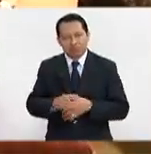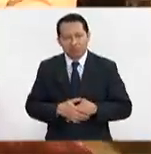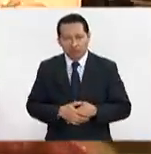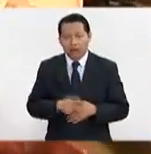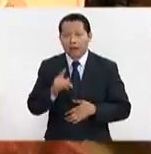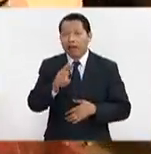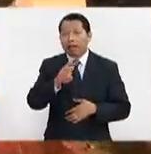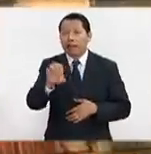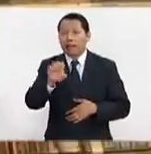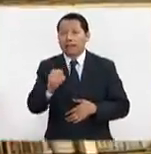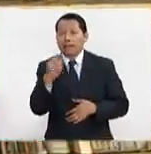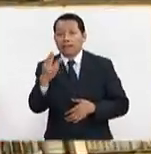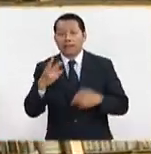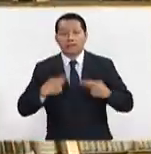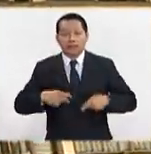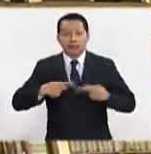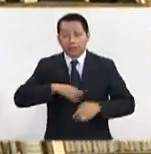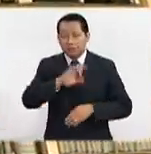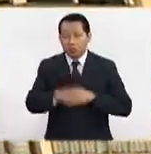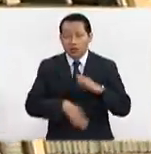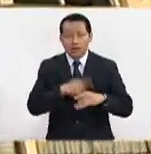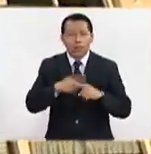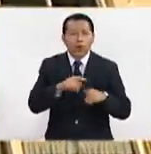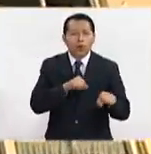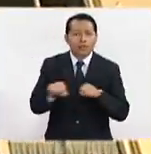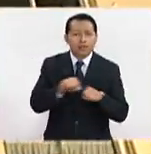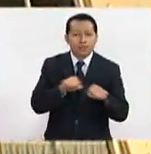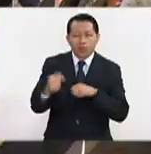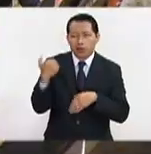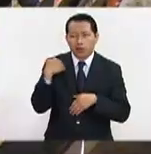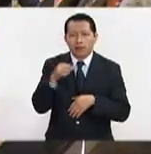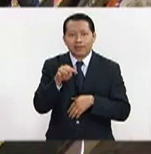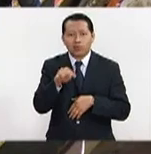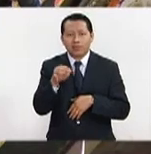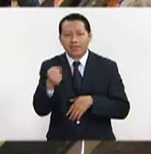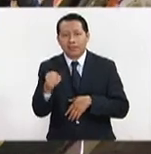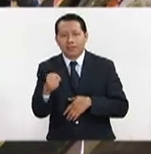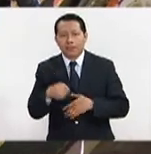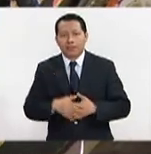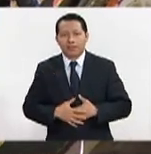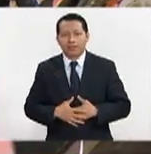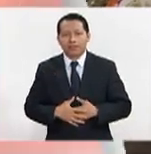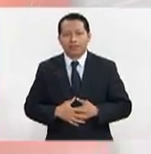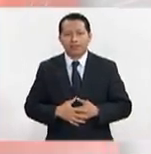Aumentó a 363 el número de víctimas por el sismo del pasado 19 de septiembre.